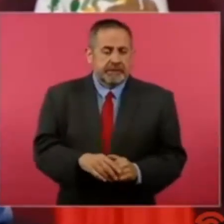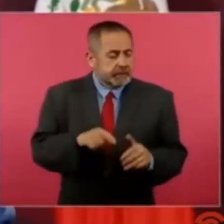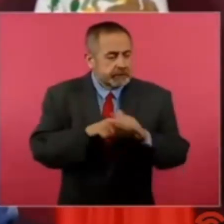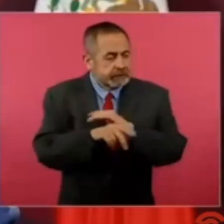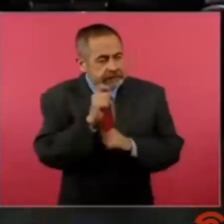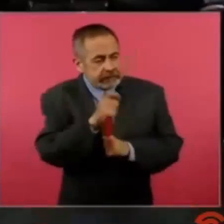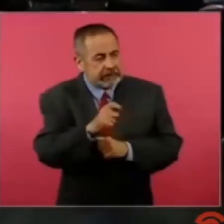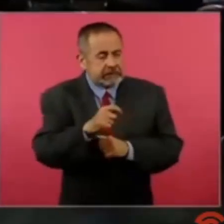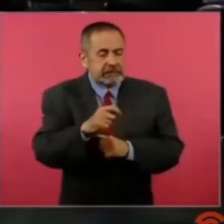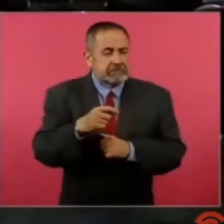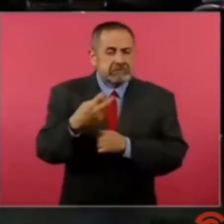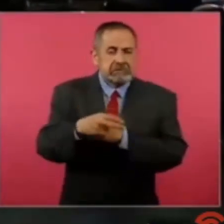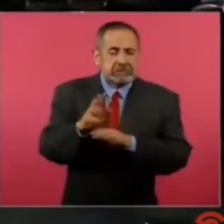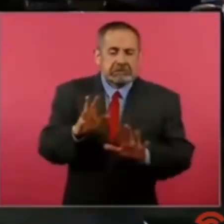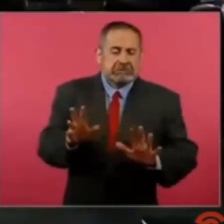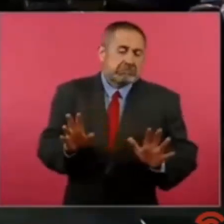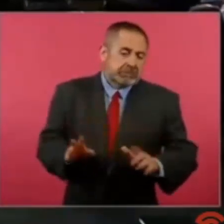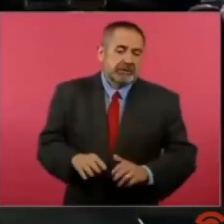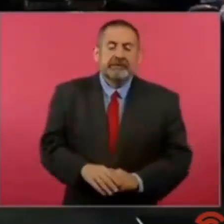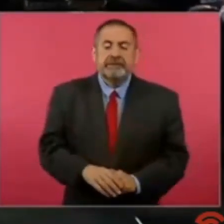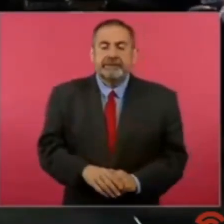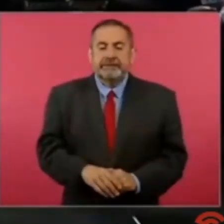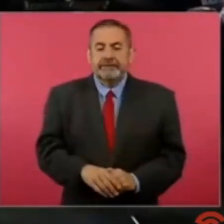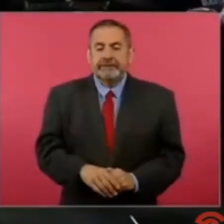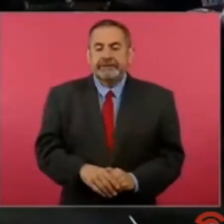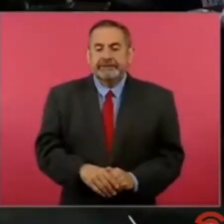acceso a la televisión.